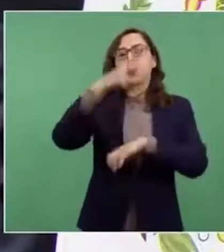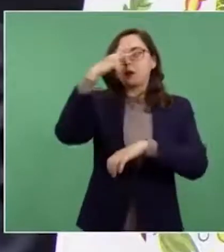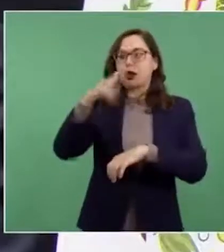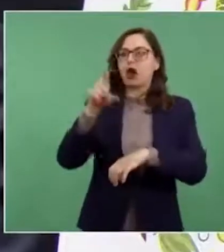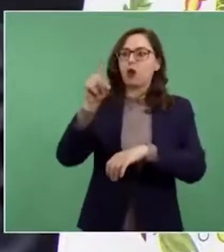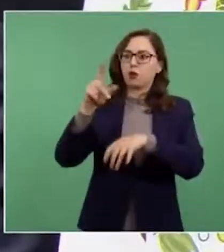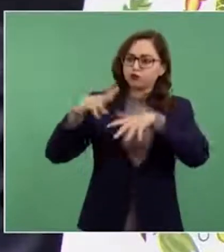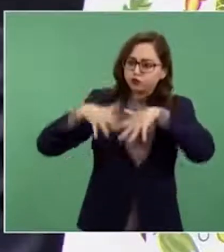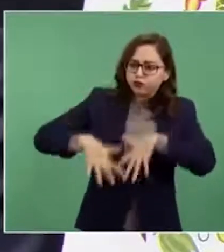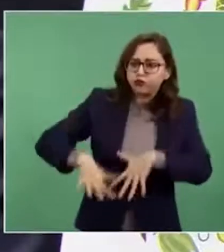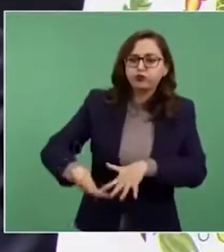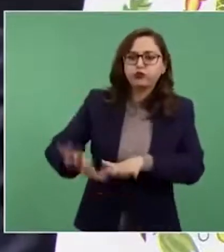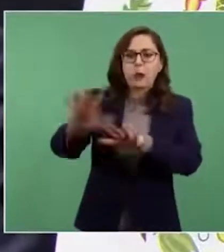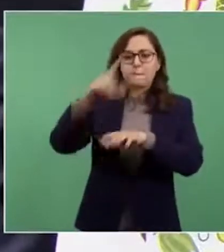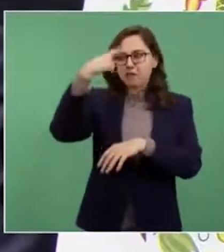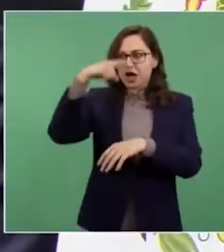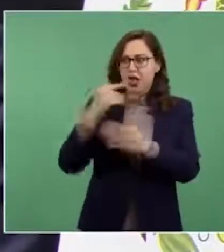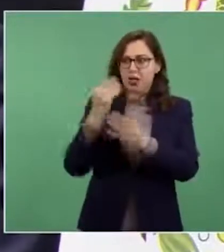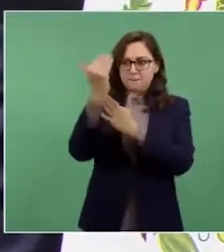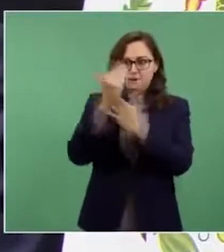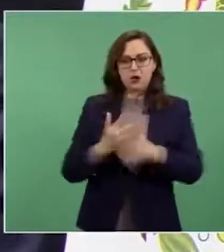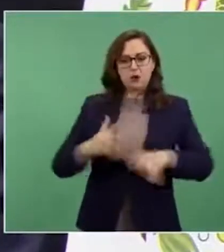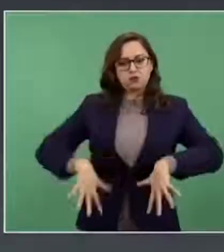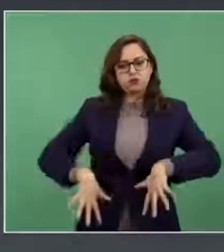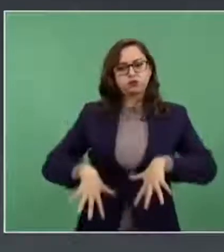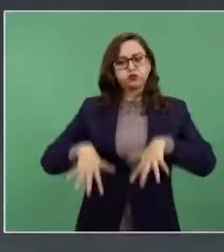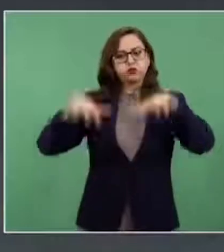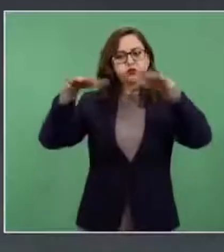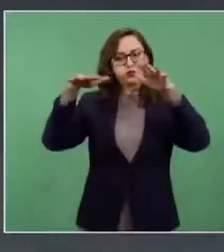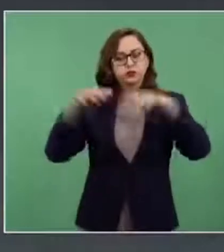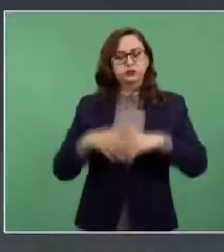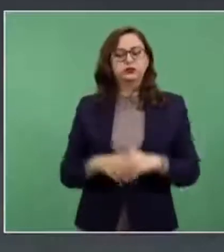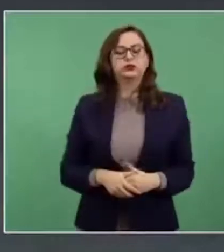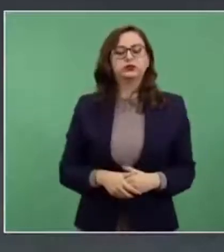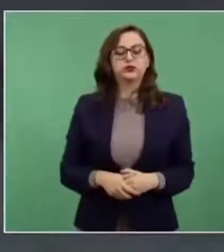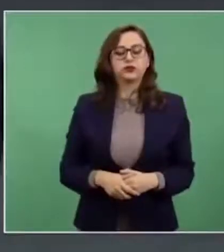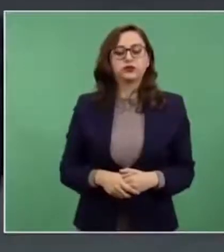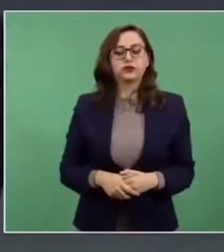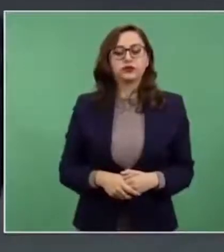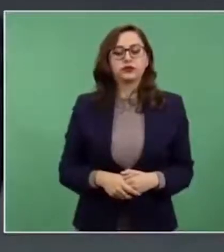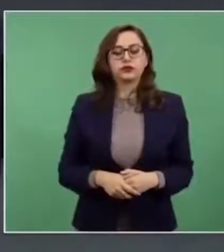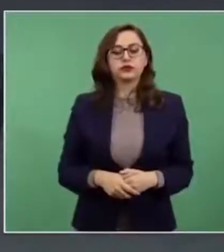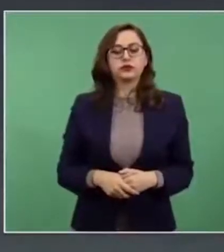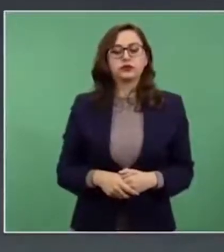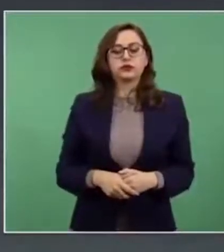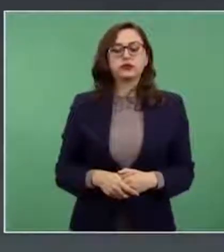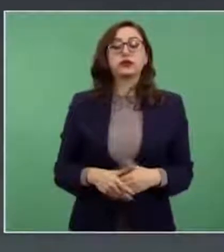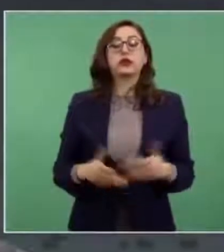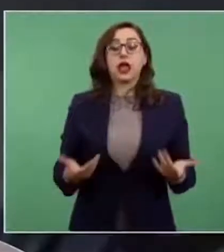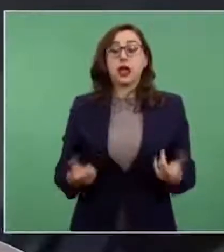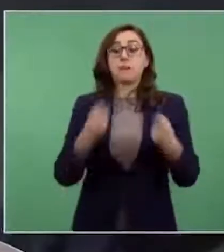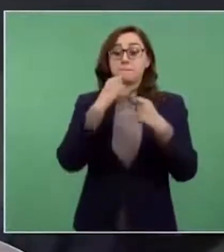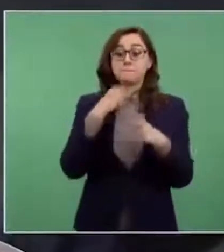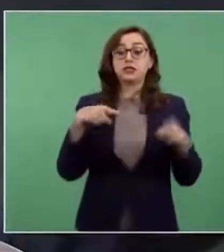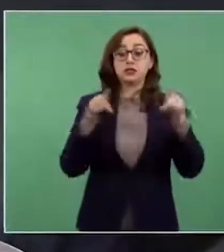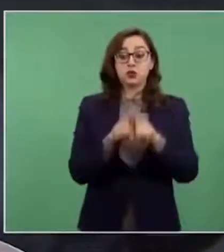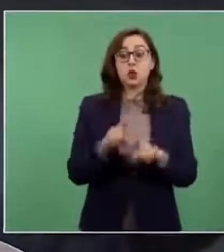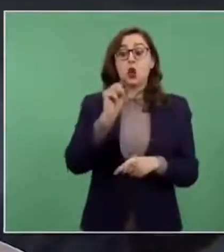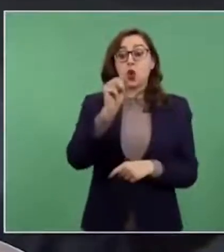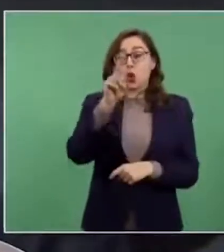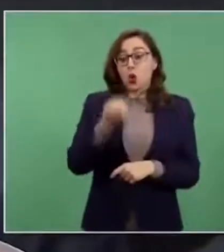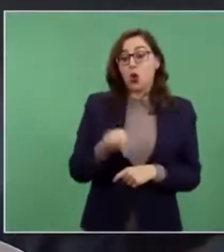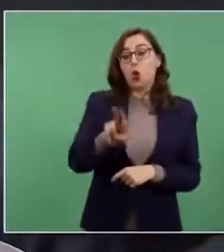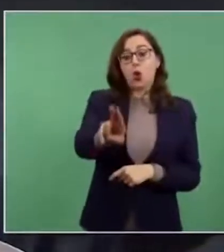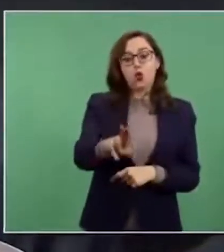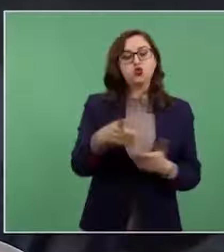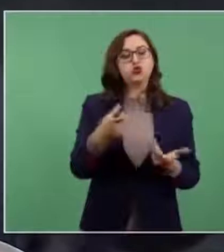Nuestro país fue electo casi por unanimidad para integrar el Consejo de Seguridad